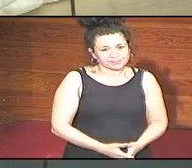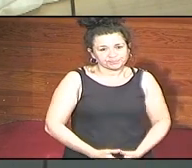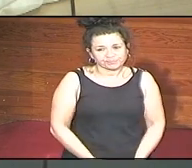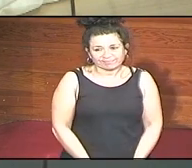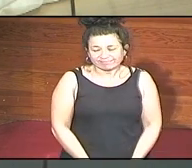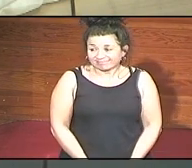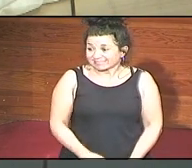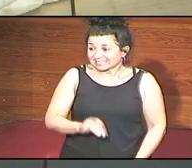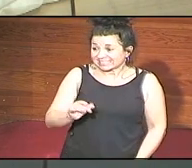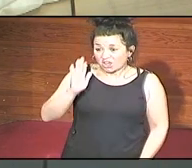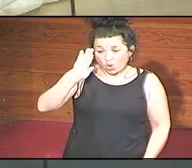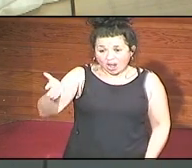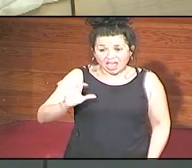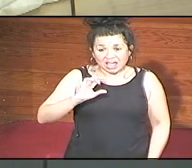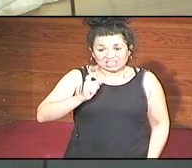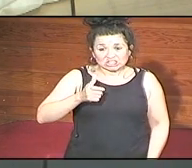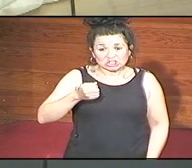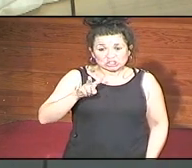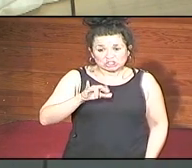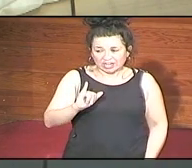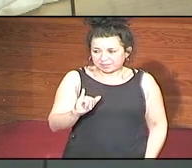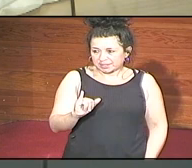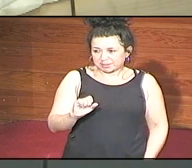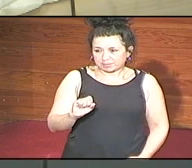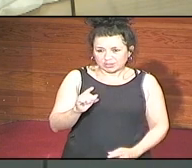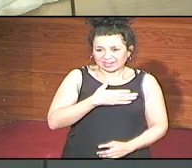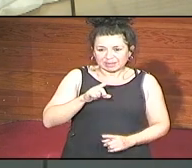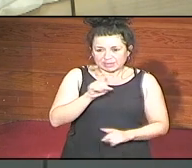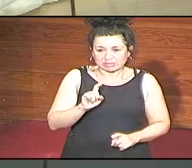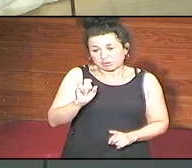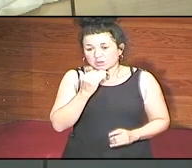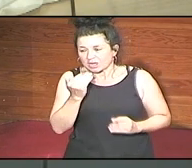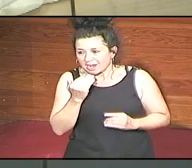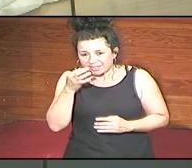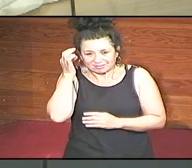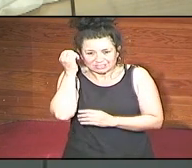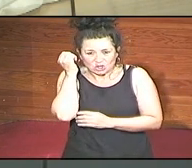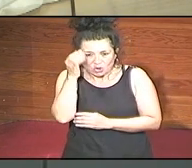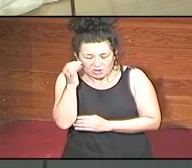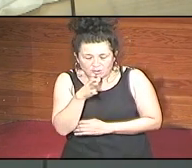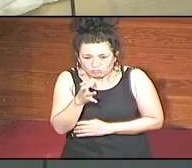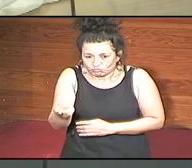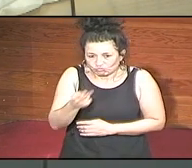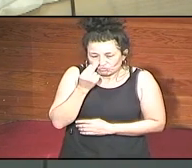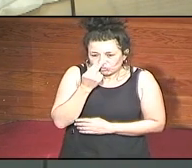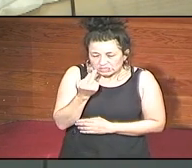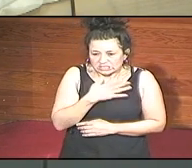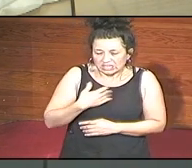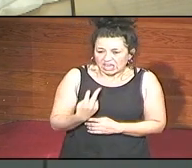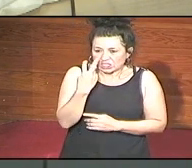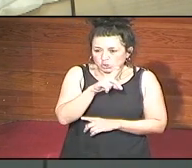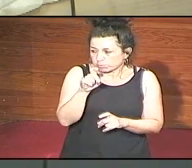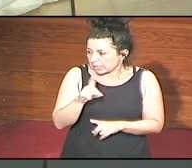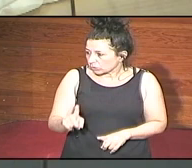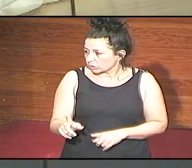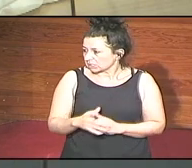sí hola xavi quería preguntarte muchas gracias por tu conferencia en las que estás siendo súper interesante quería hacerte un par de preguntas y